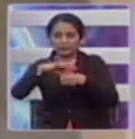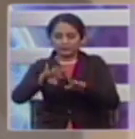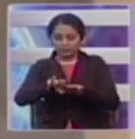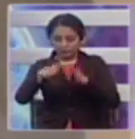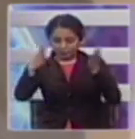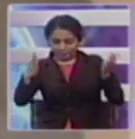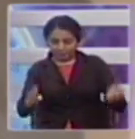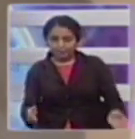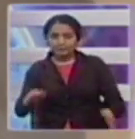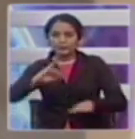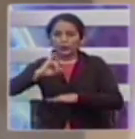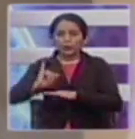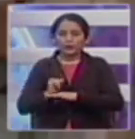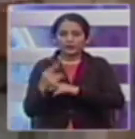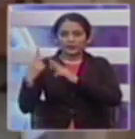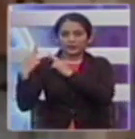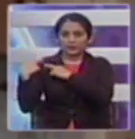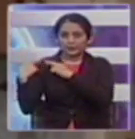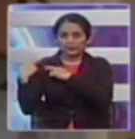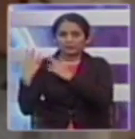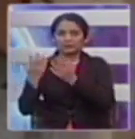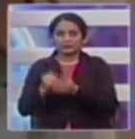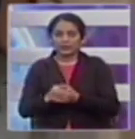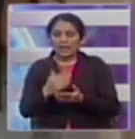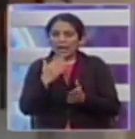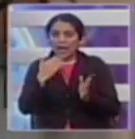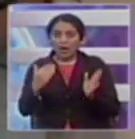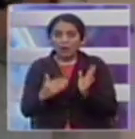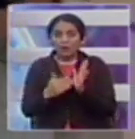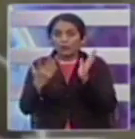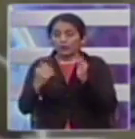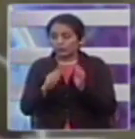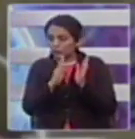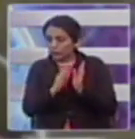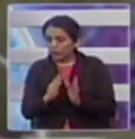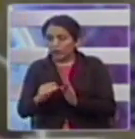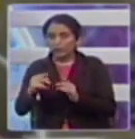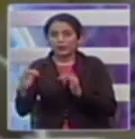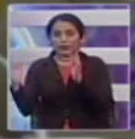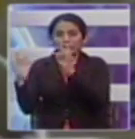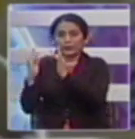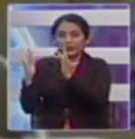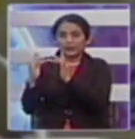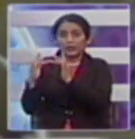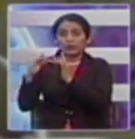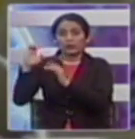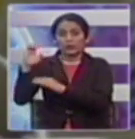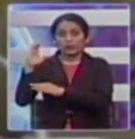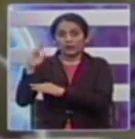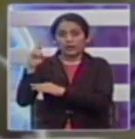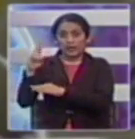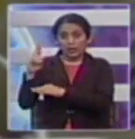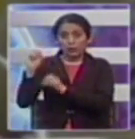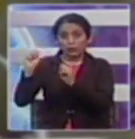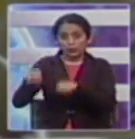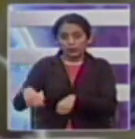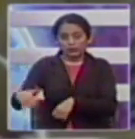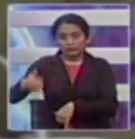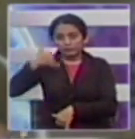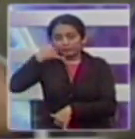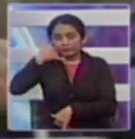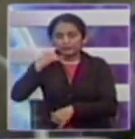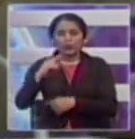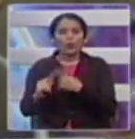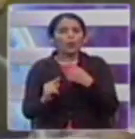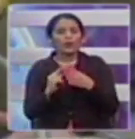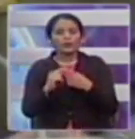mesa de seguridad en la sala de crisis del ECU-911 en todo el país. Y se va a activar la mesa de seguridad a nivel nacional el domingo.